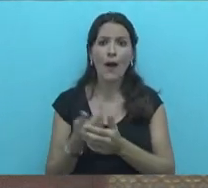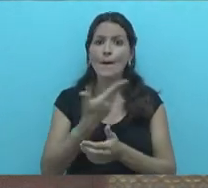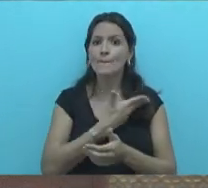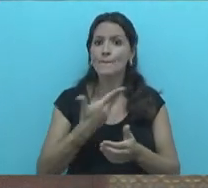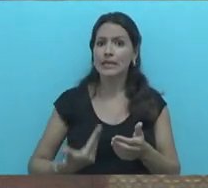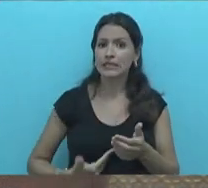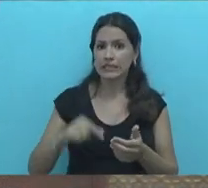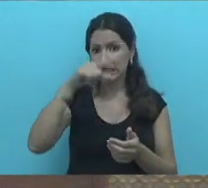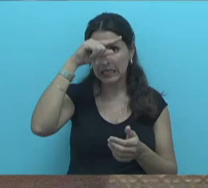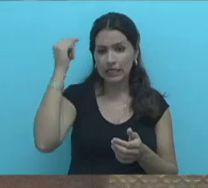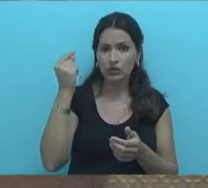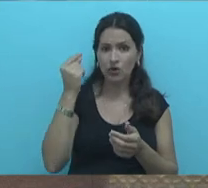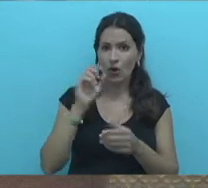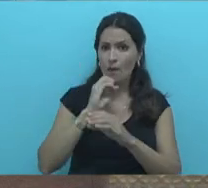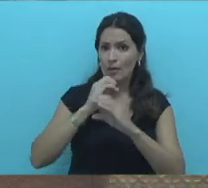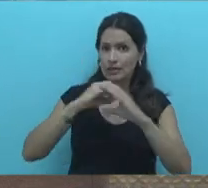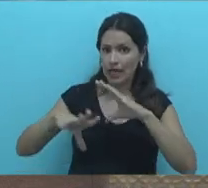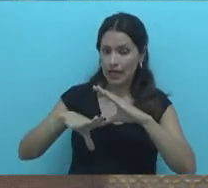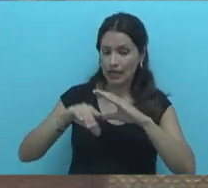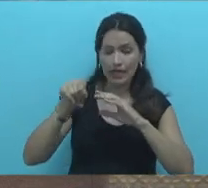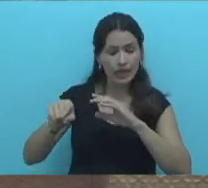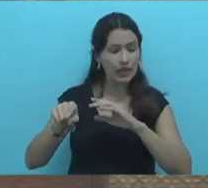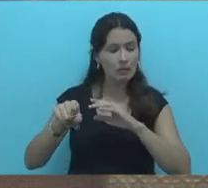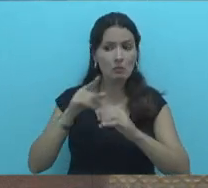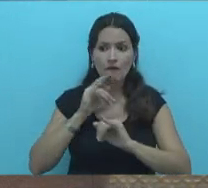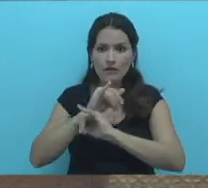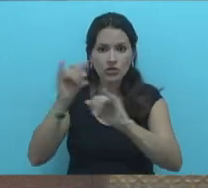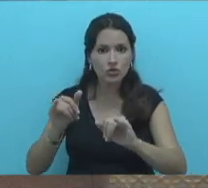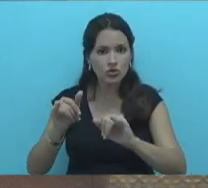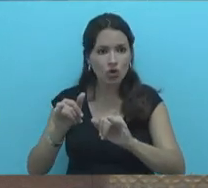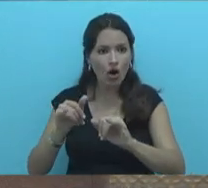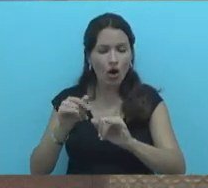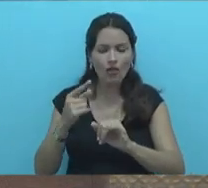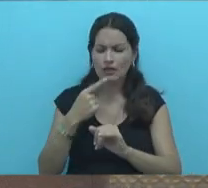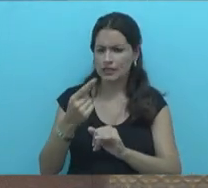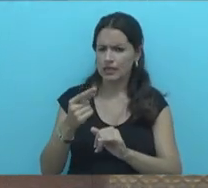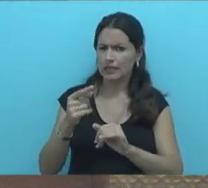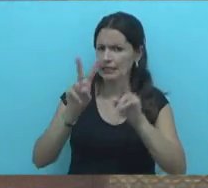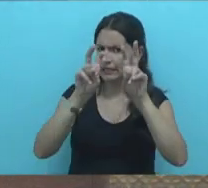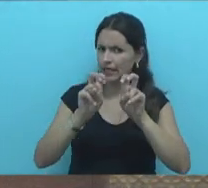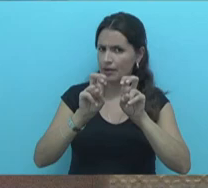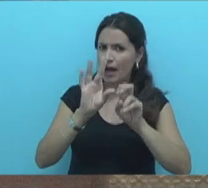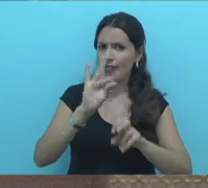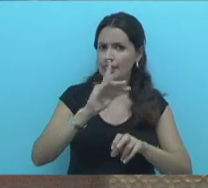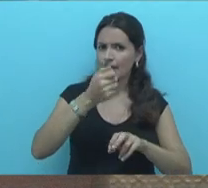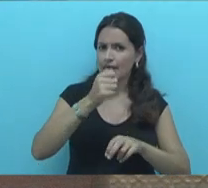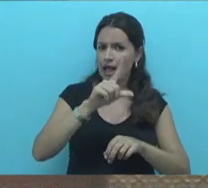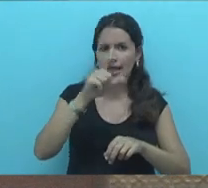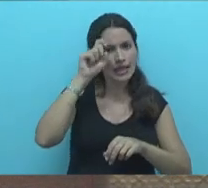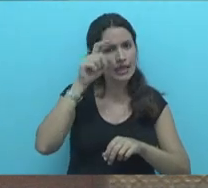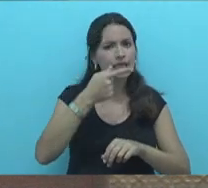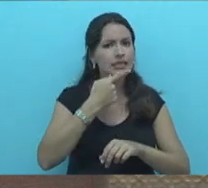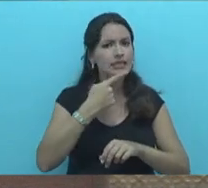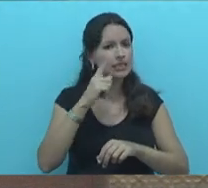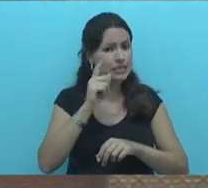de la Nación para que se evitara hablar de todo lo que tenía que ver con la relación de D'Alessio, del cual después